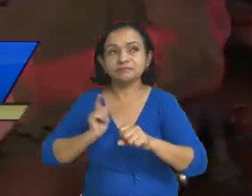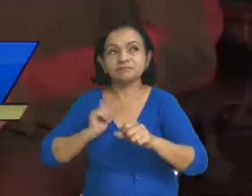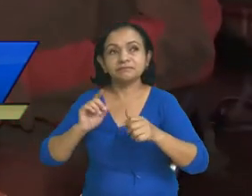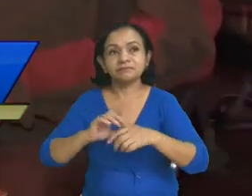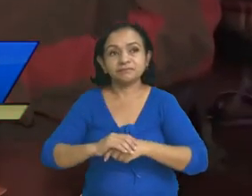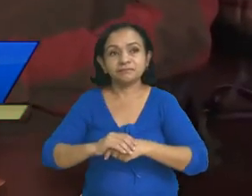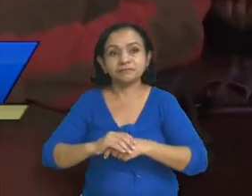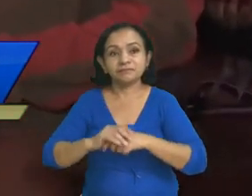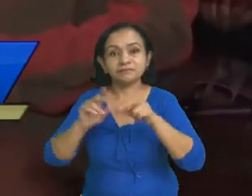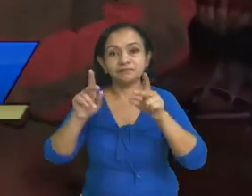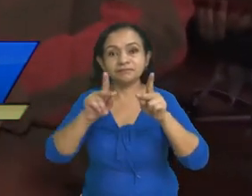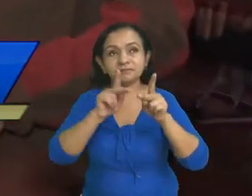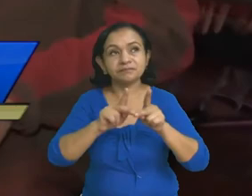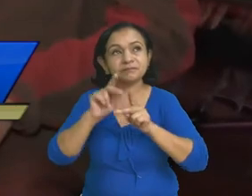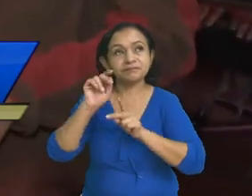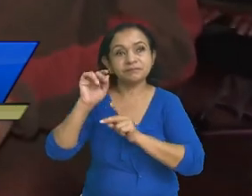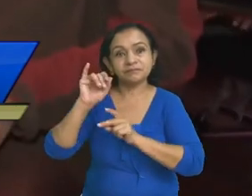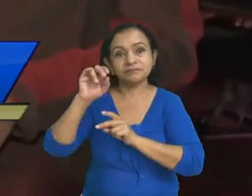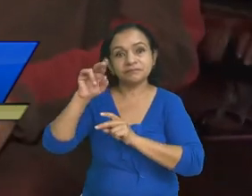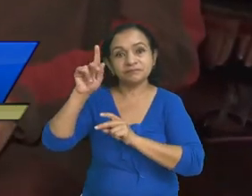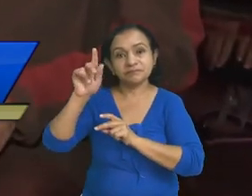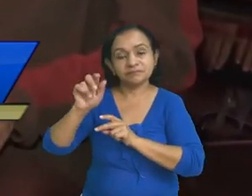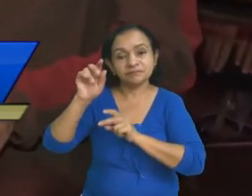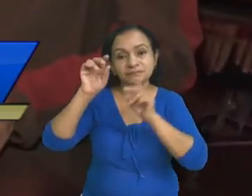¿verdad? Ahí está la gente del INTA capacitando